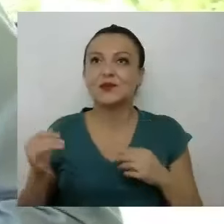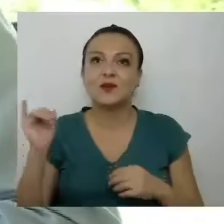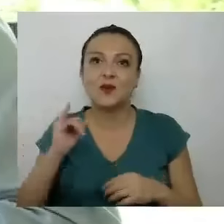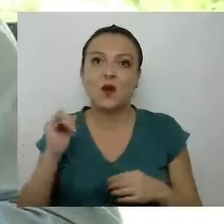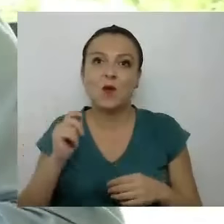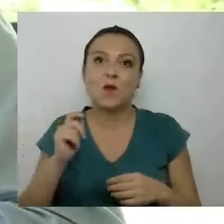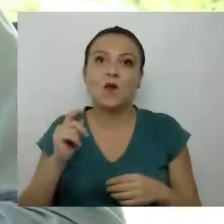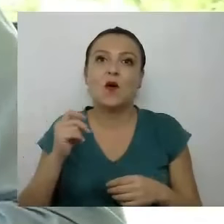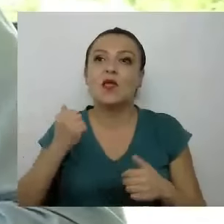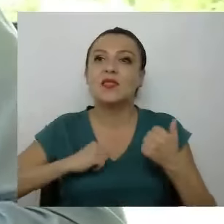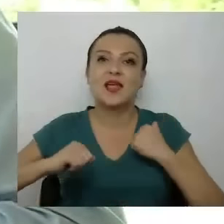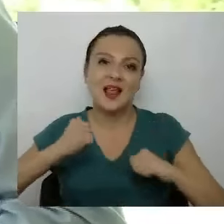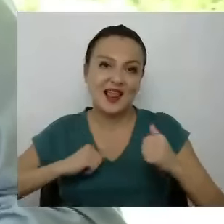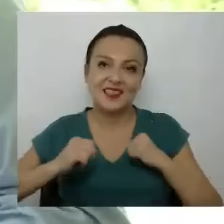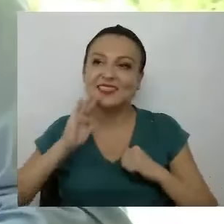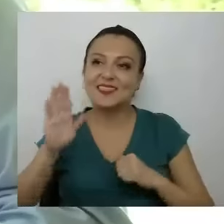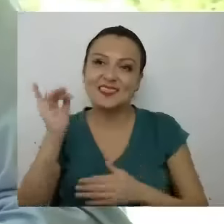Transitarte,